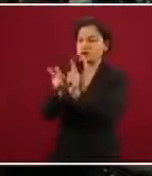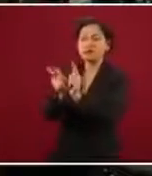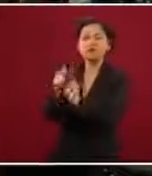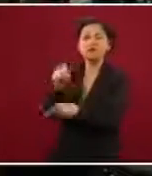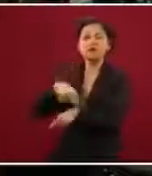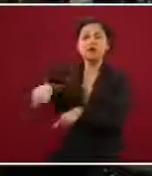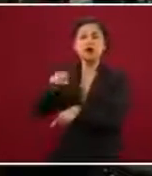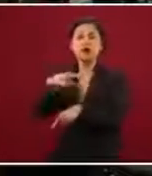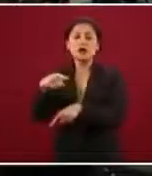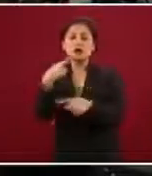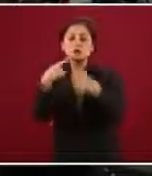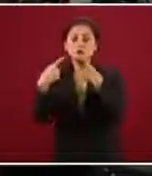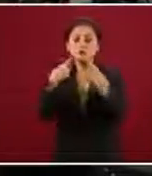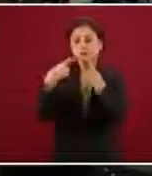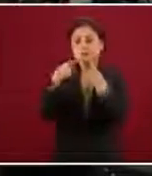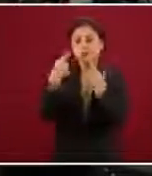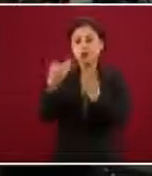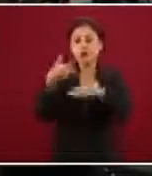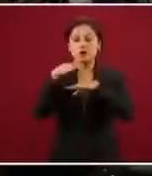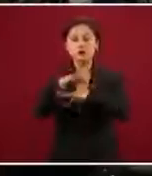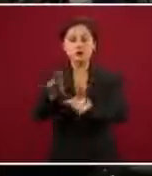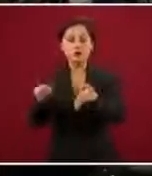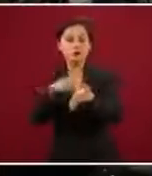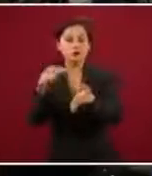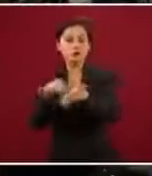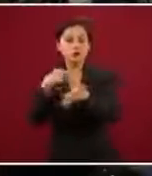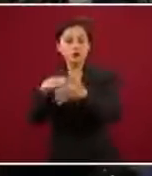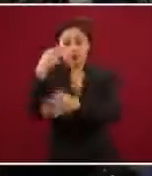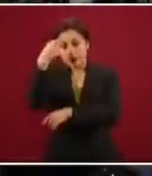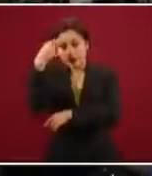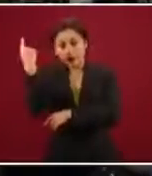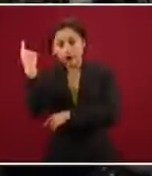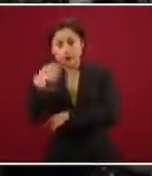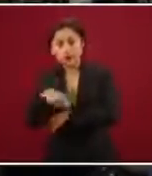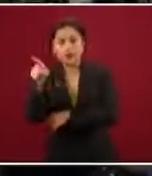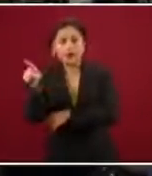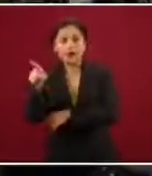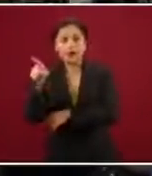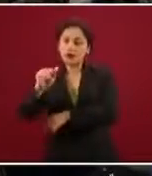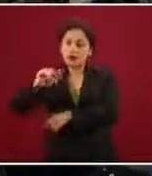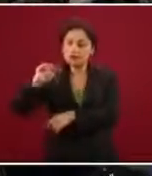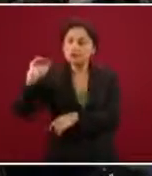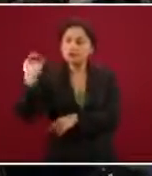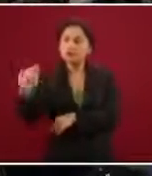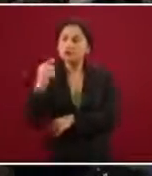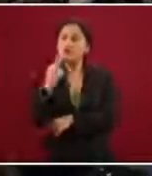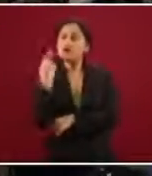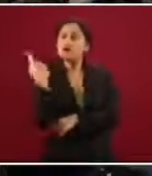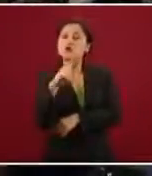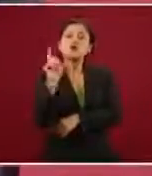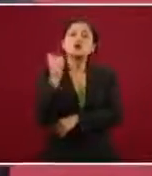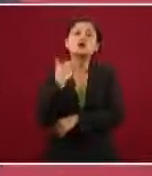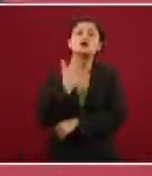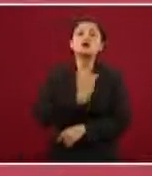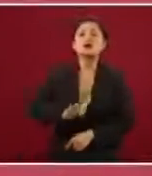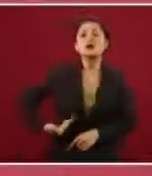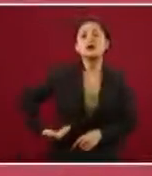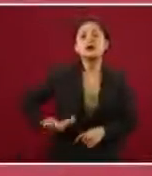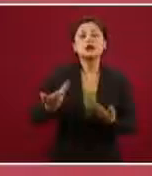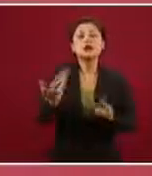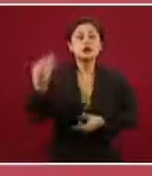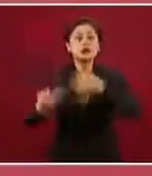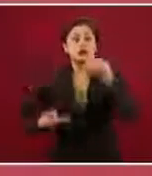firmas e ir por esta consulta al juicio a los expresidentes. ¿Me puede dar su opinión, presidente? Bueno, pues